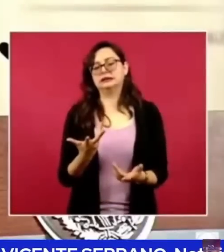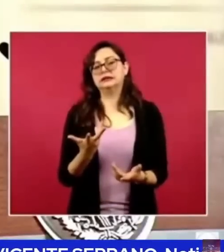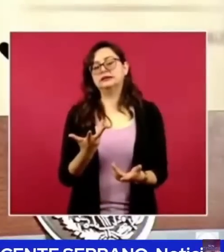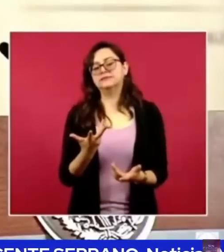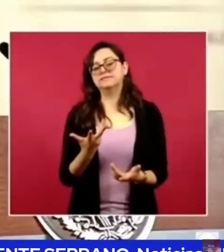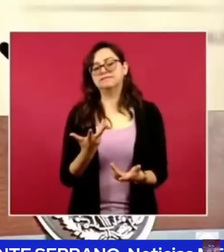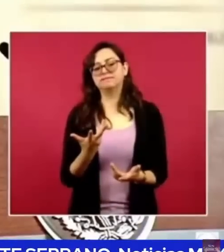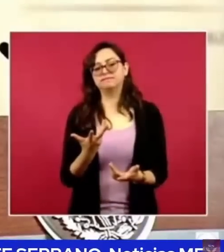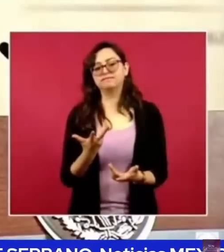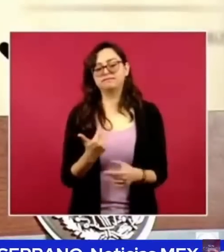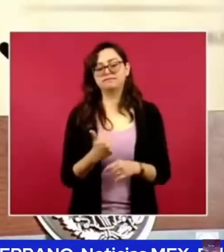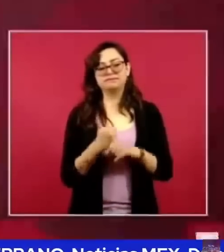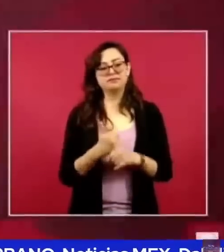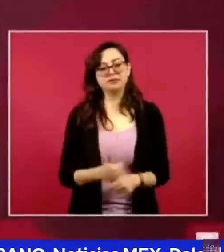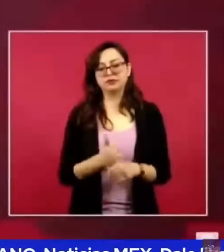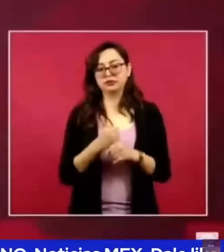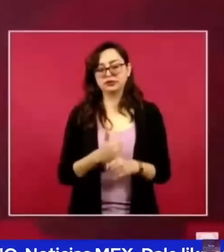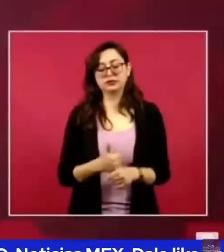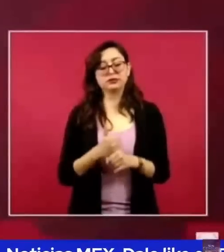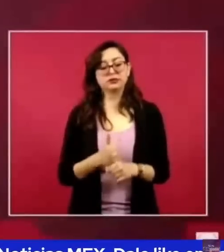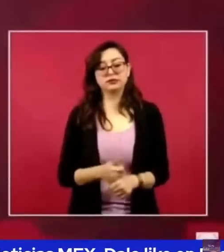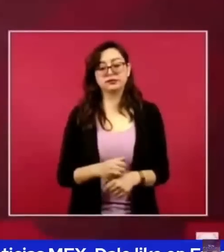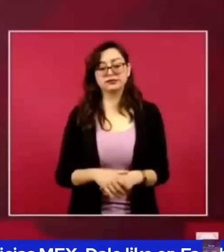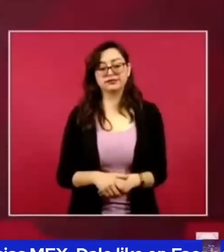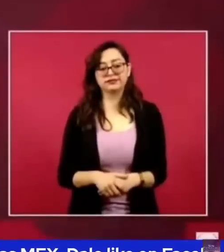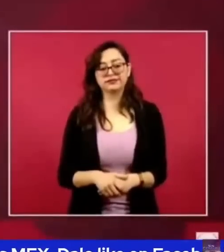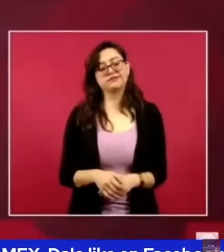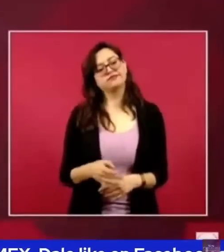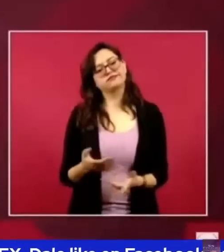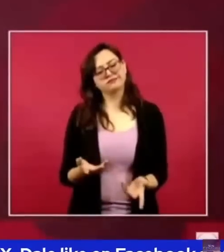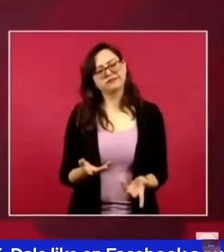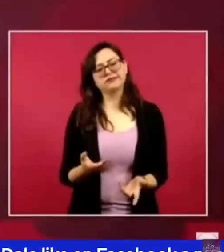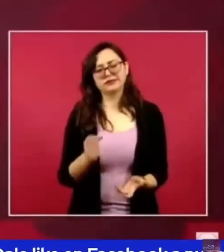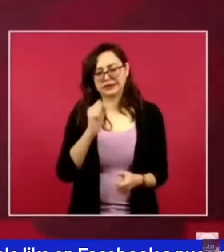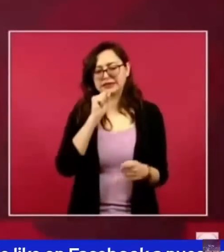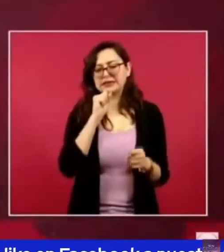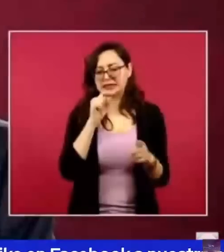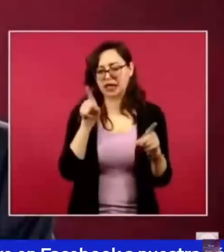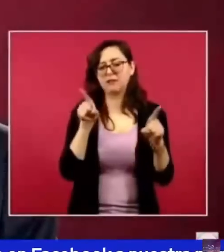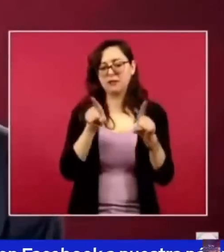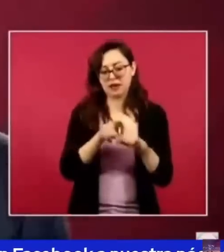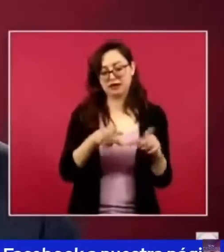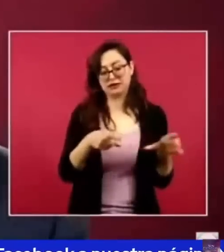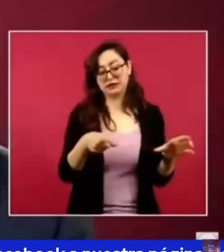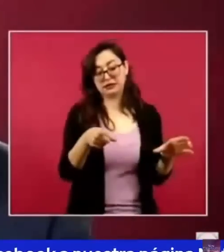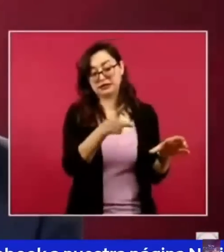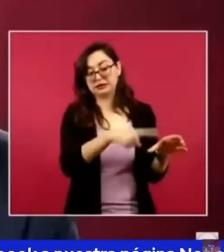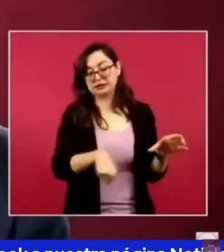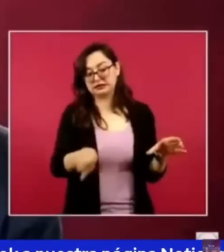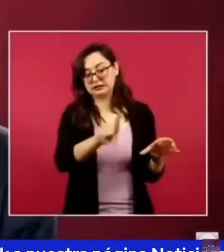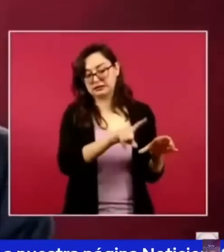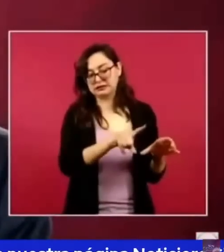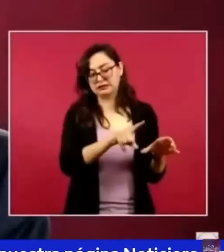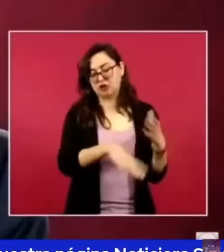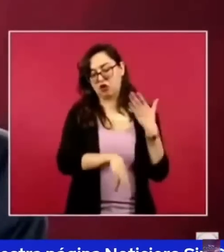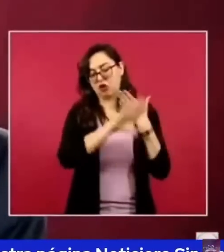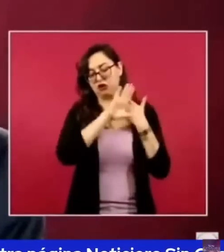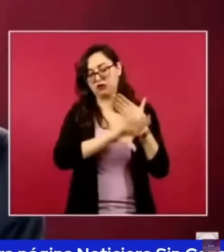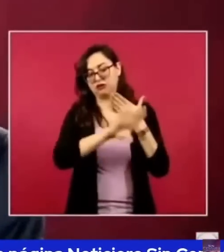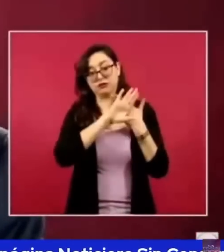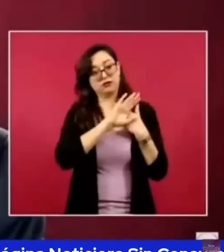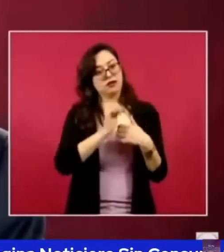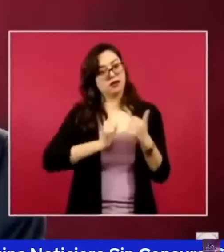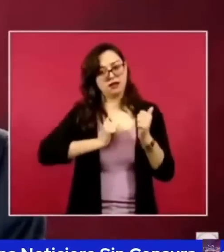Hicieron también, ¿no?, un escándalo nuestros adversarios, allá y acá.